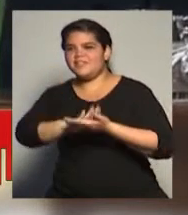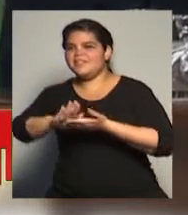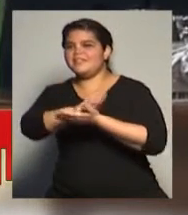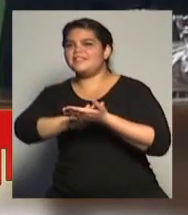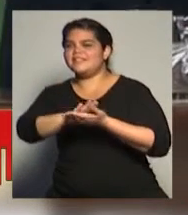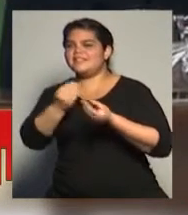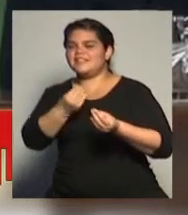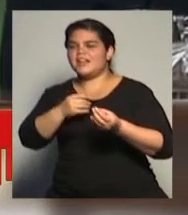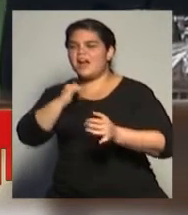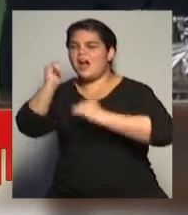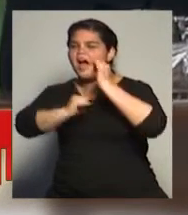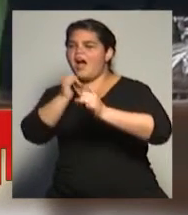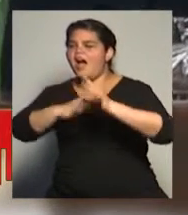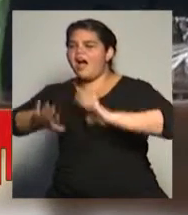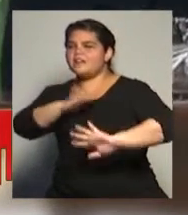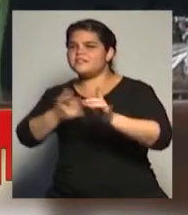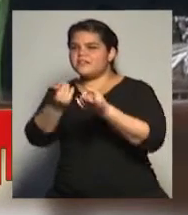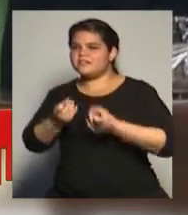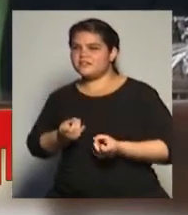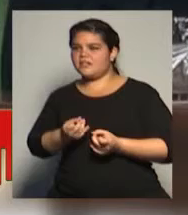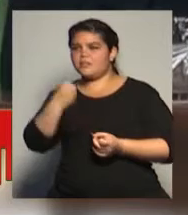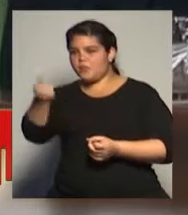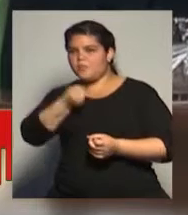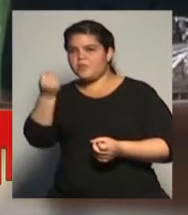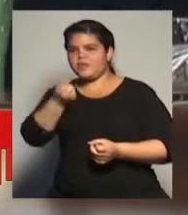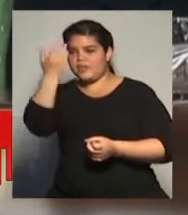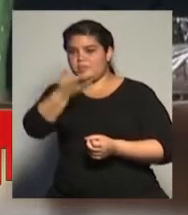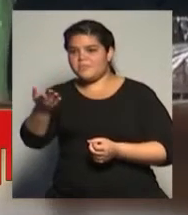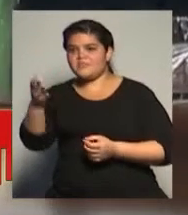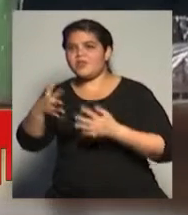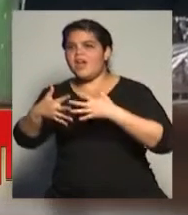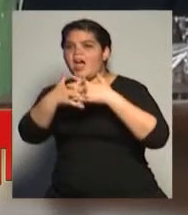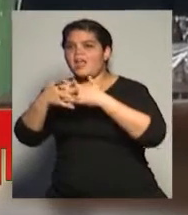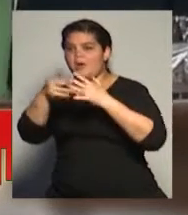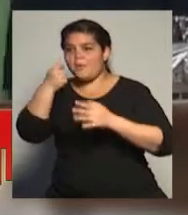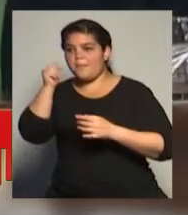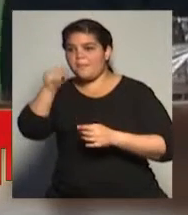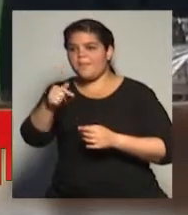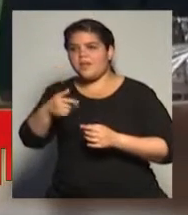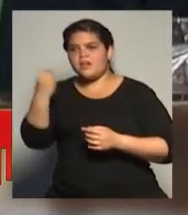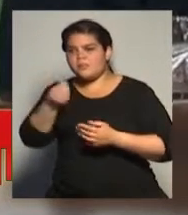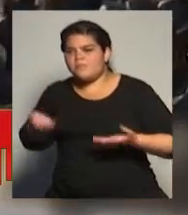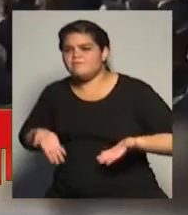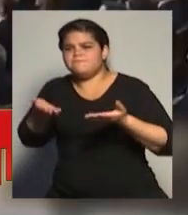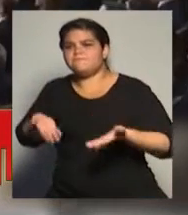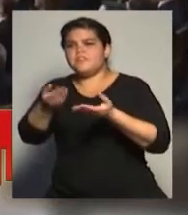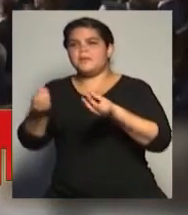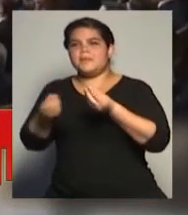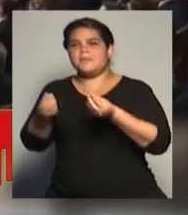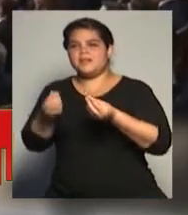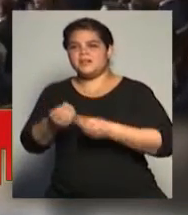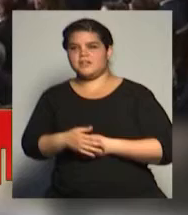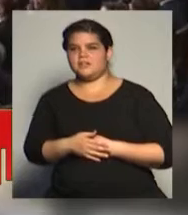de situación, pero para alentar a los americanos a sumarse a las acciones que